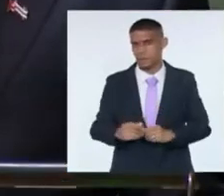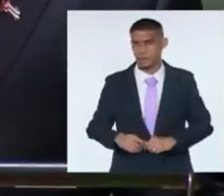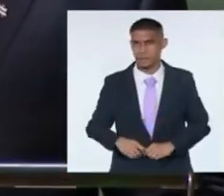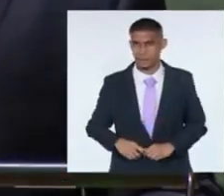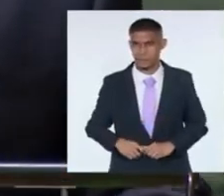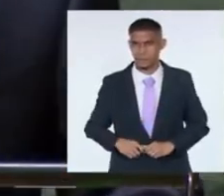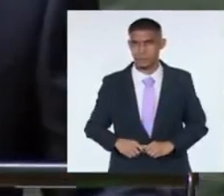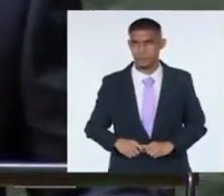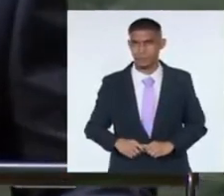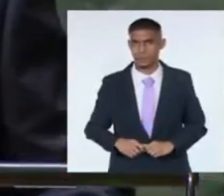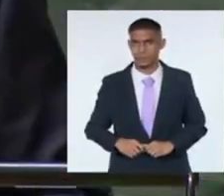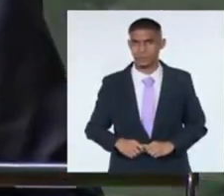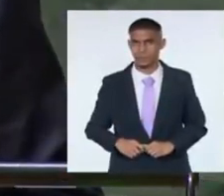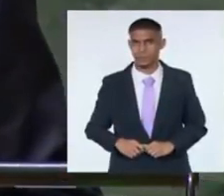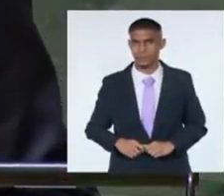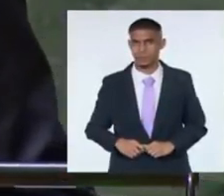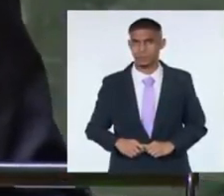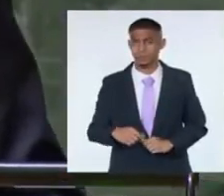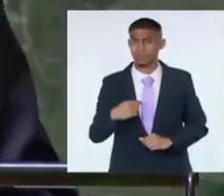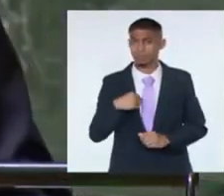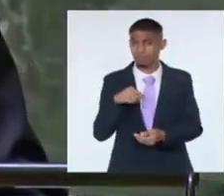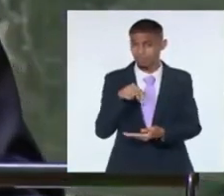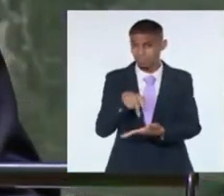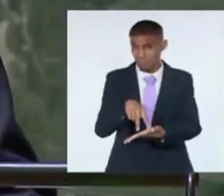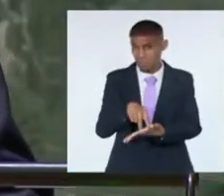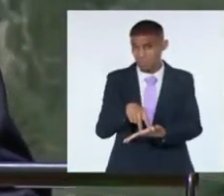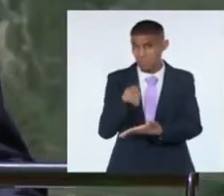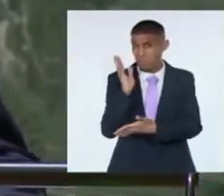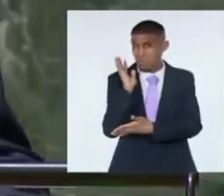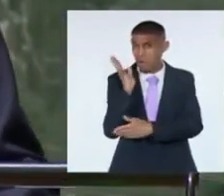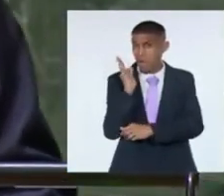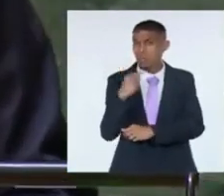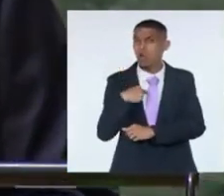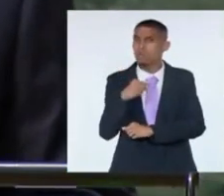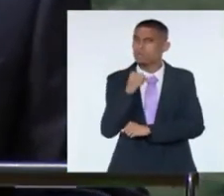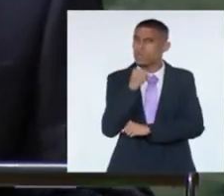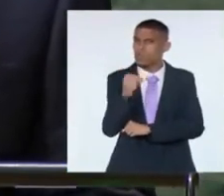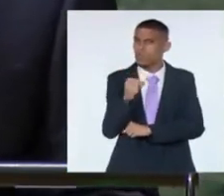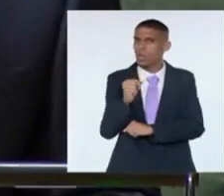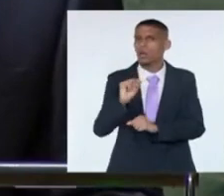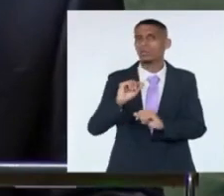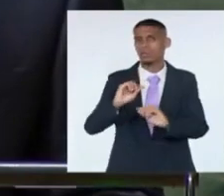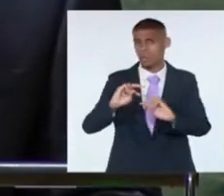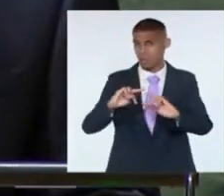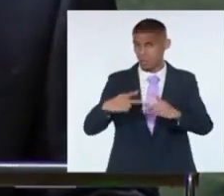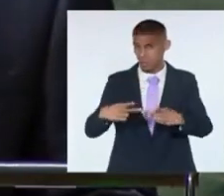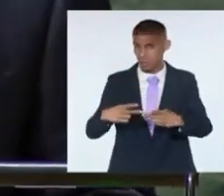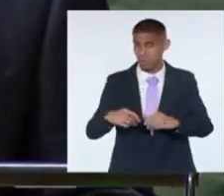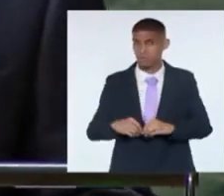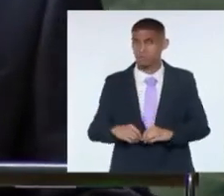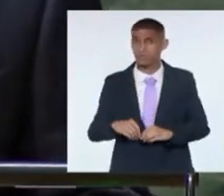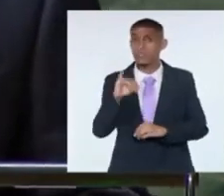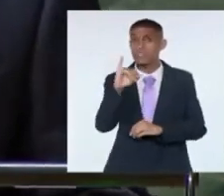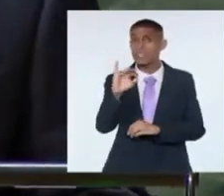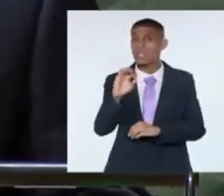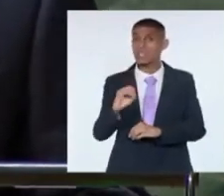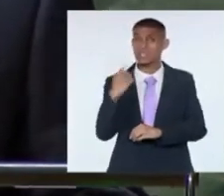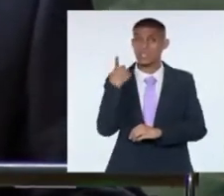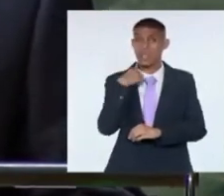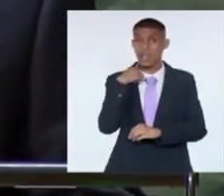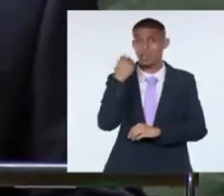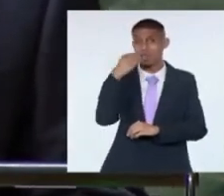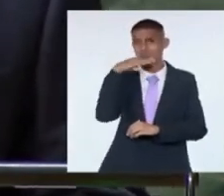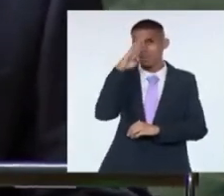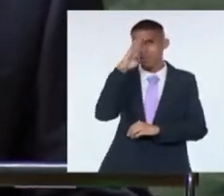terrorismo pero no puedo pasar por esta Tribuna mundial sin denunciar otra vez más que hace 60 años Cuba